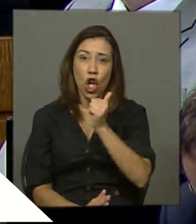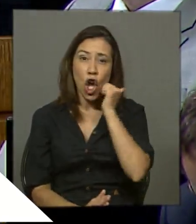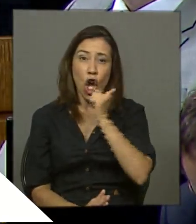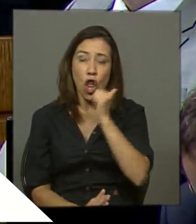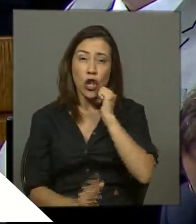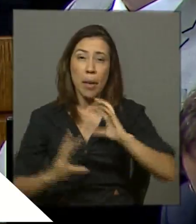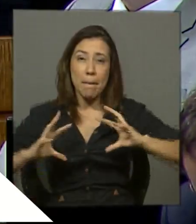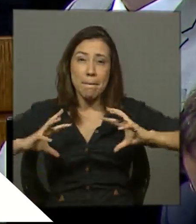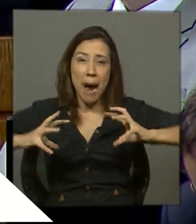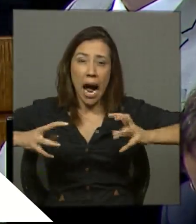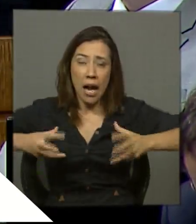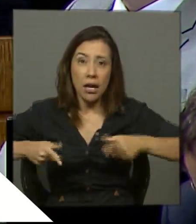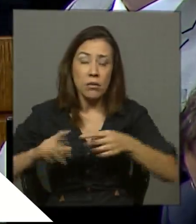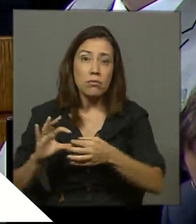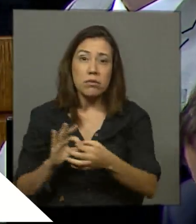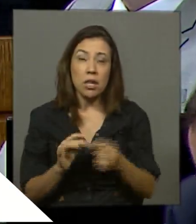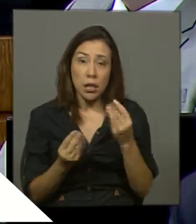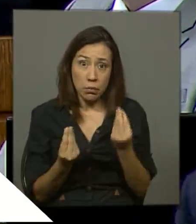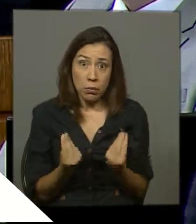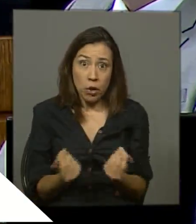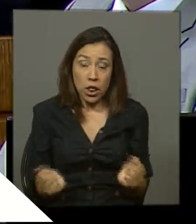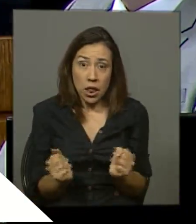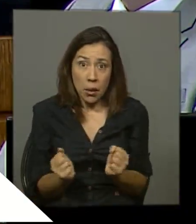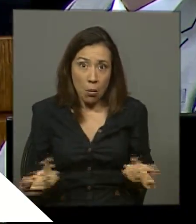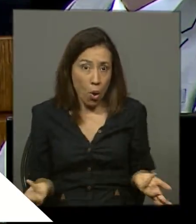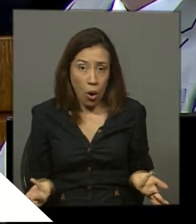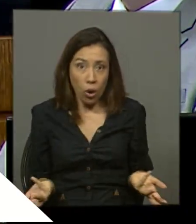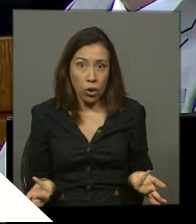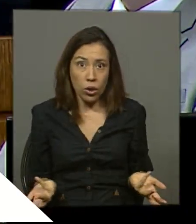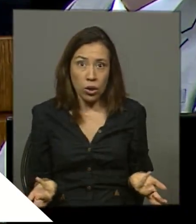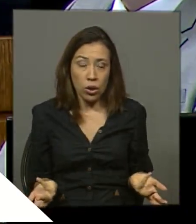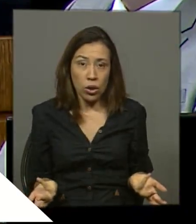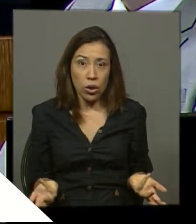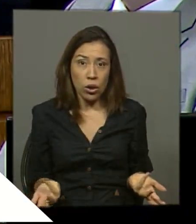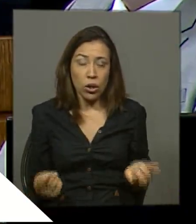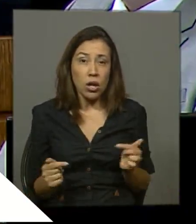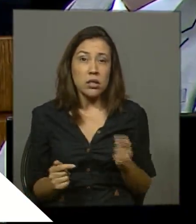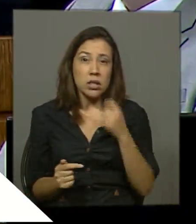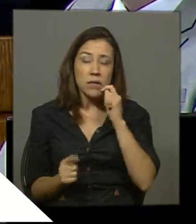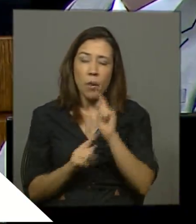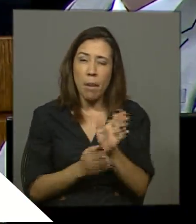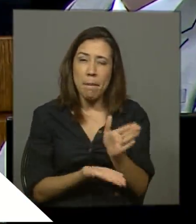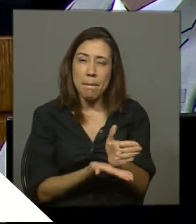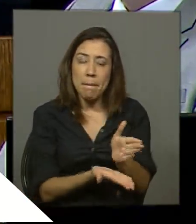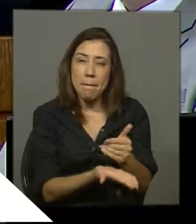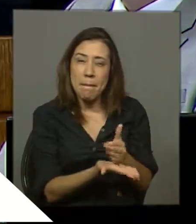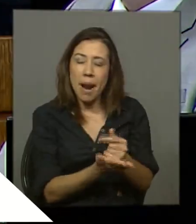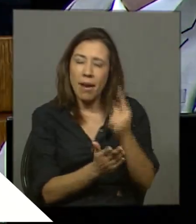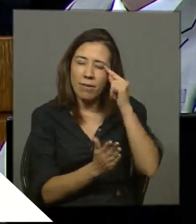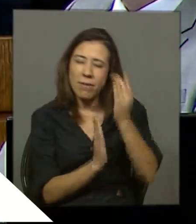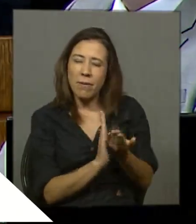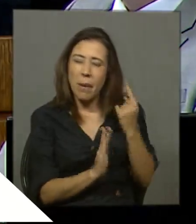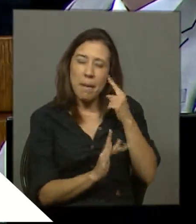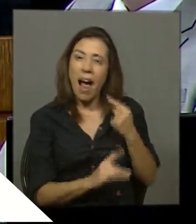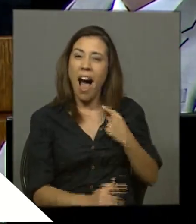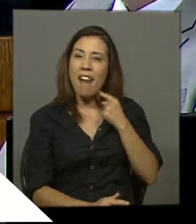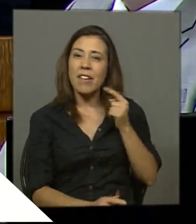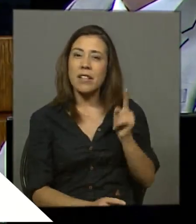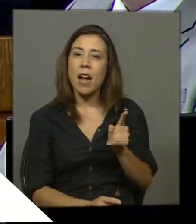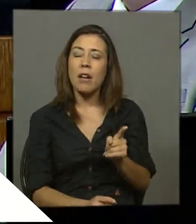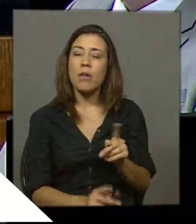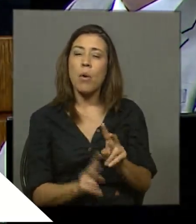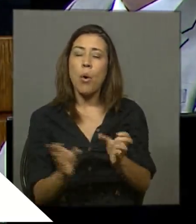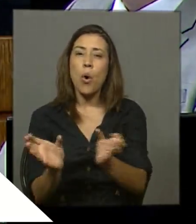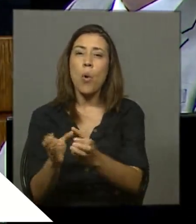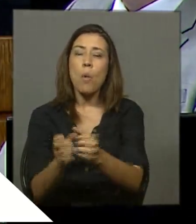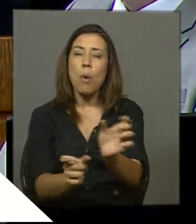maquinarias eso es producir temor ministro Y que además esto obedezca un plan premeditado para atentar contra una categoría